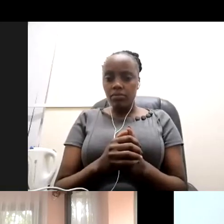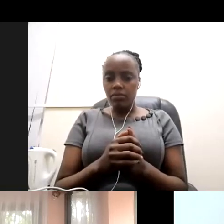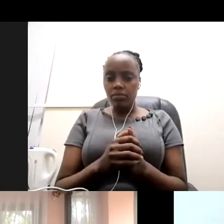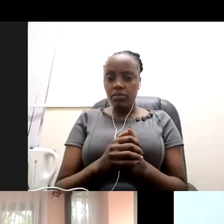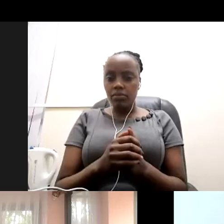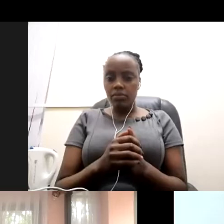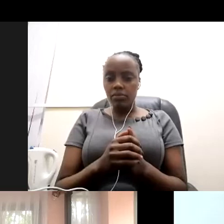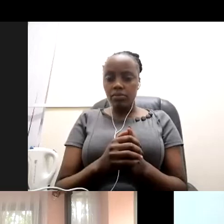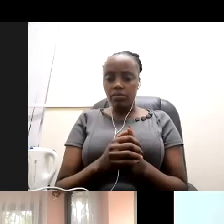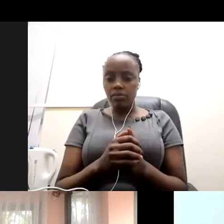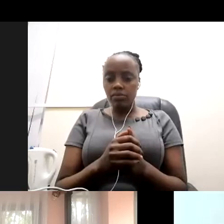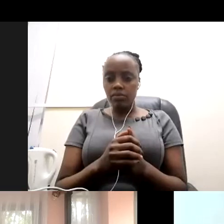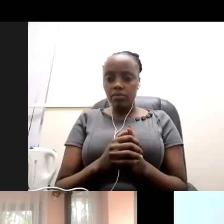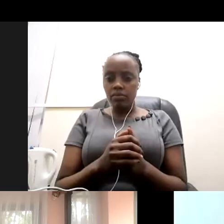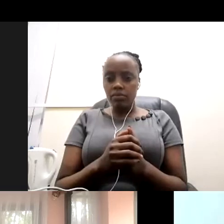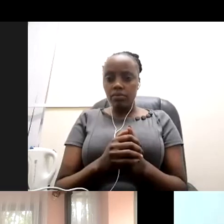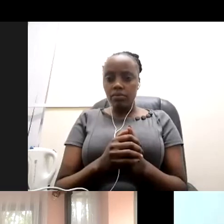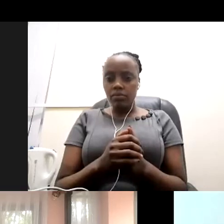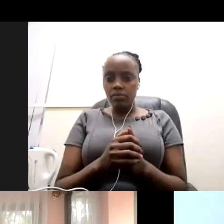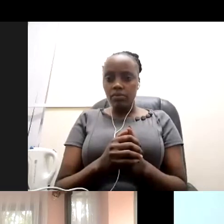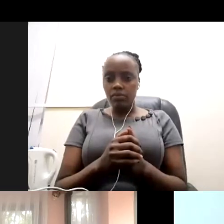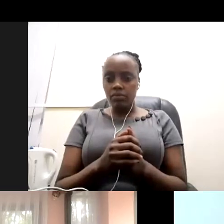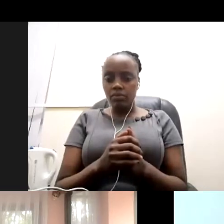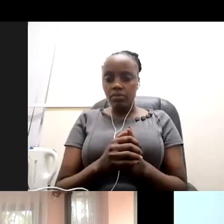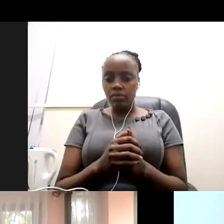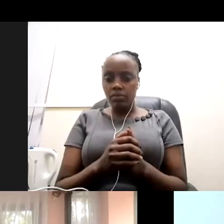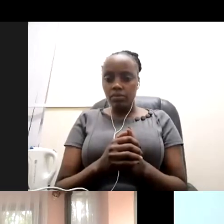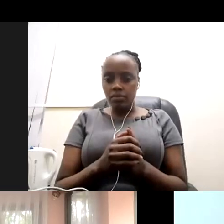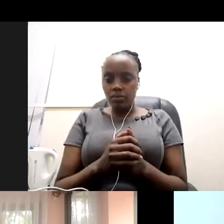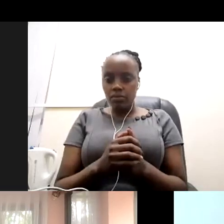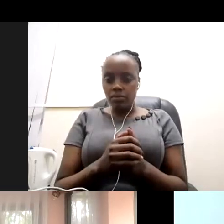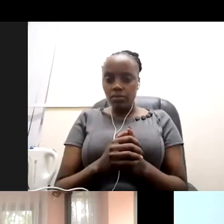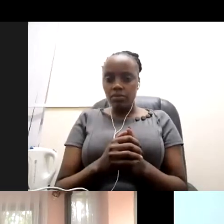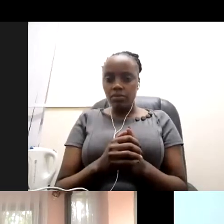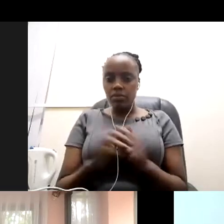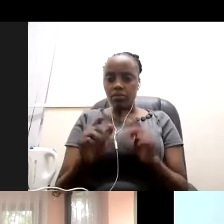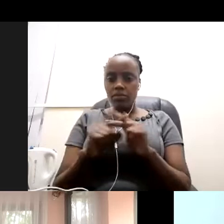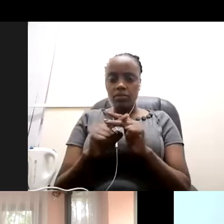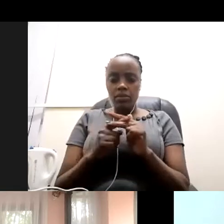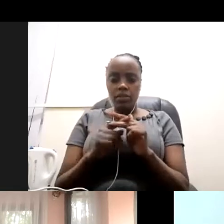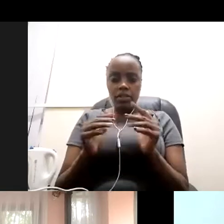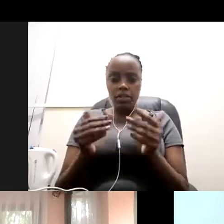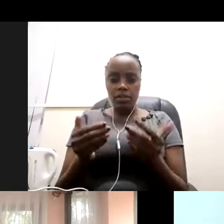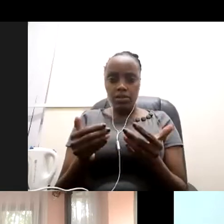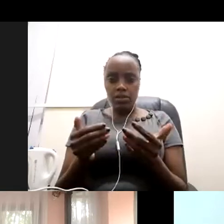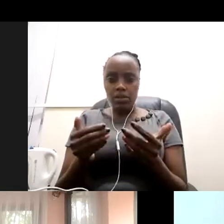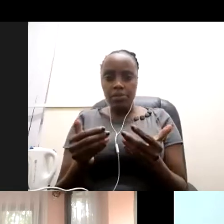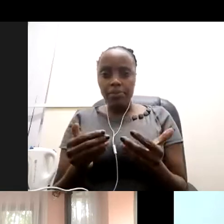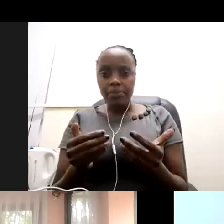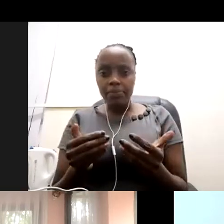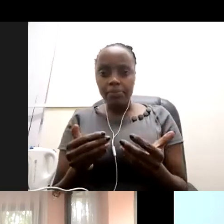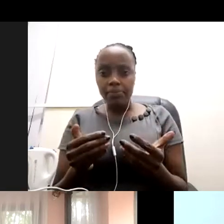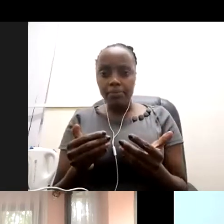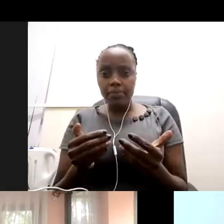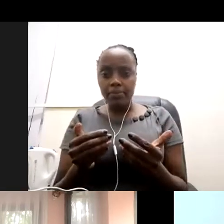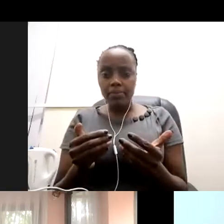accesibilidad. ¿Por qué empiezo con los logros? Porque en general tendemos a ver